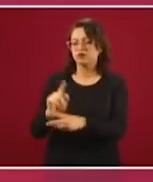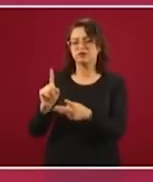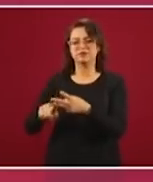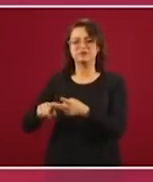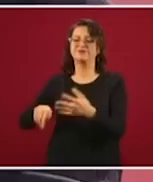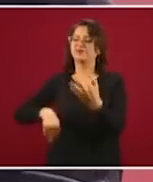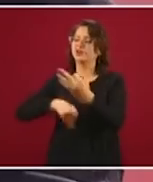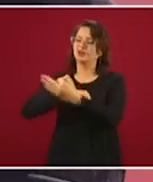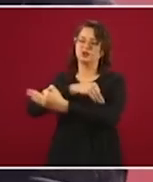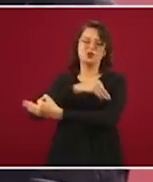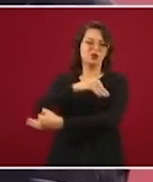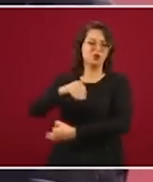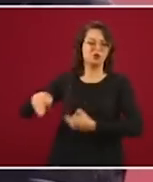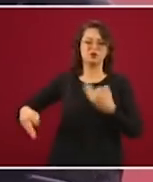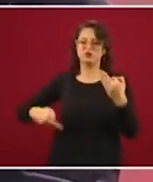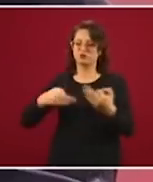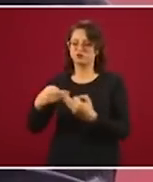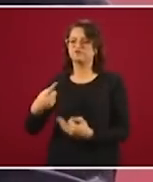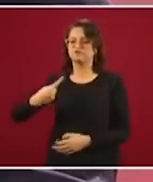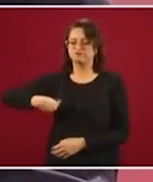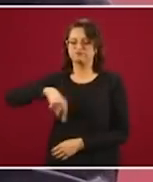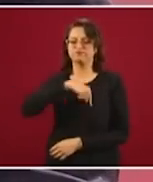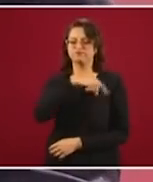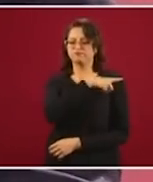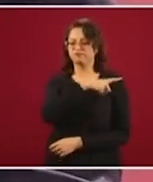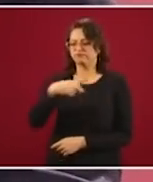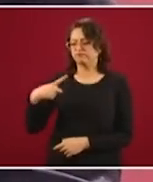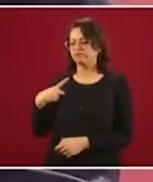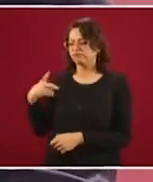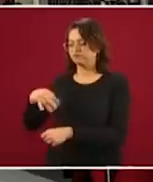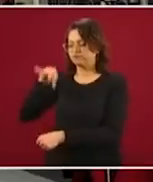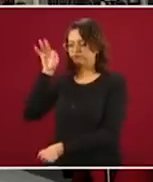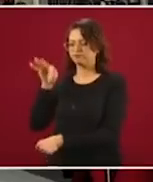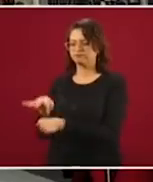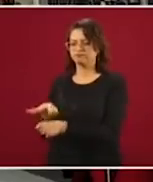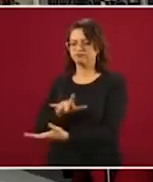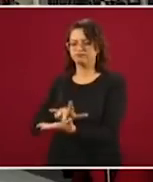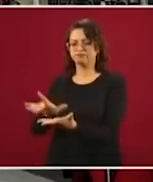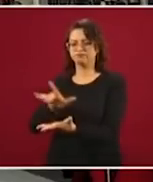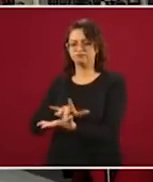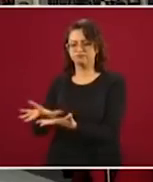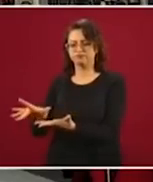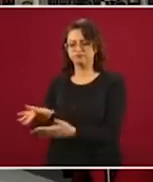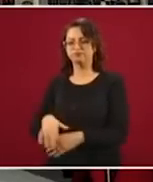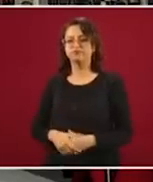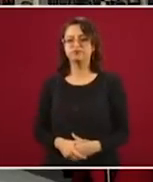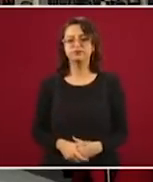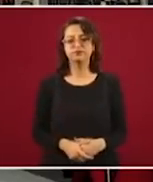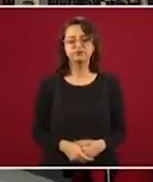Es nuestro deber protegerlos y apoyarlos.